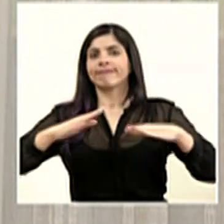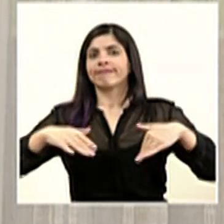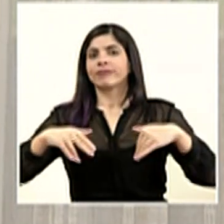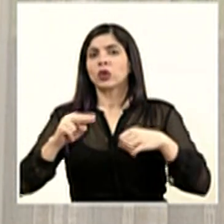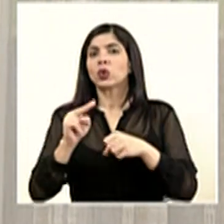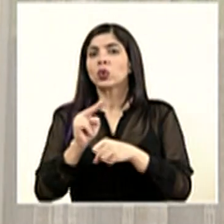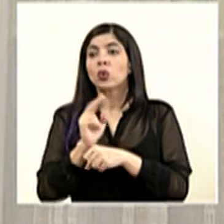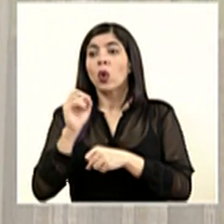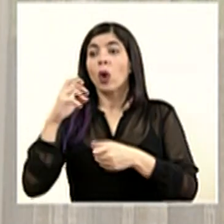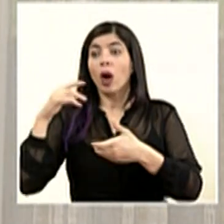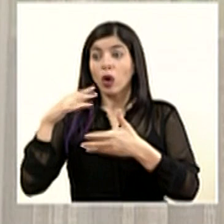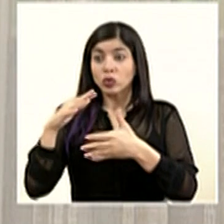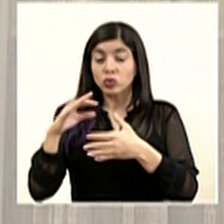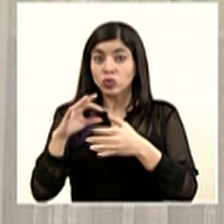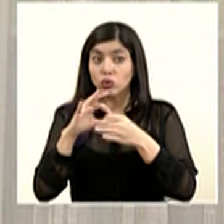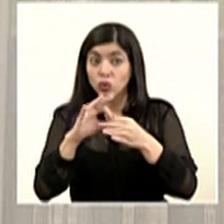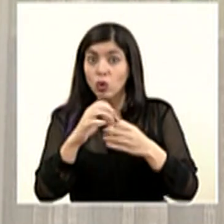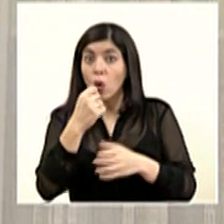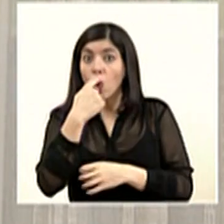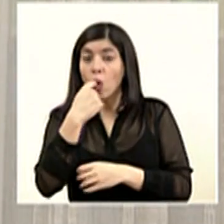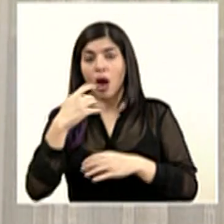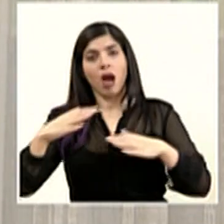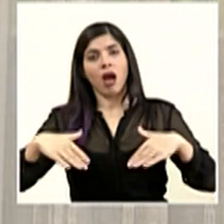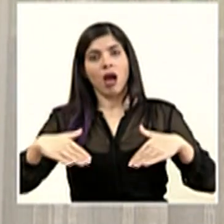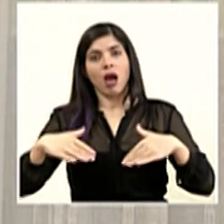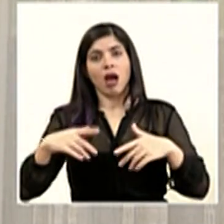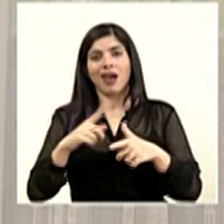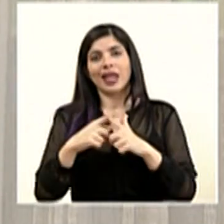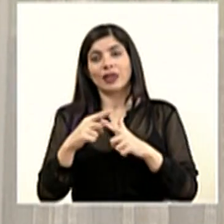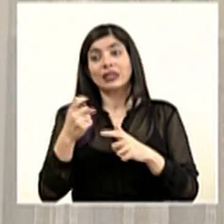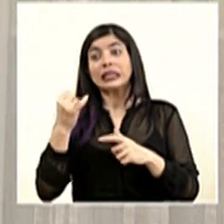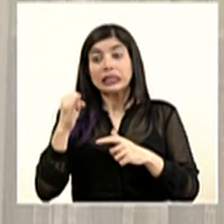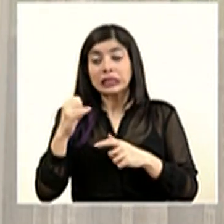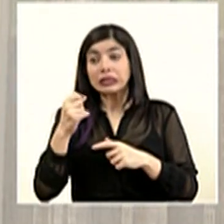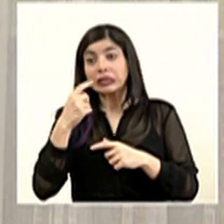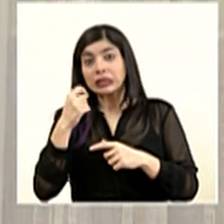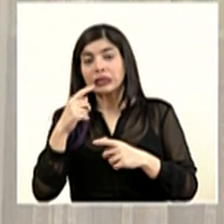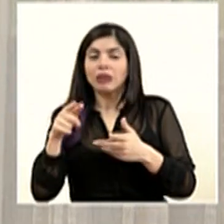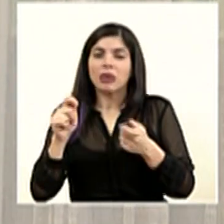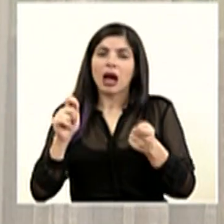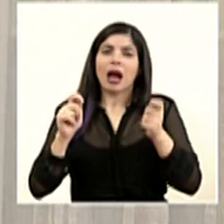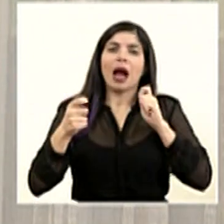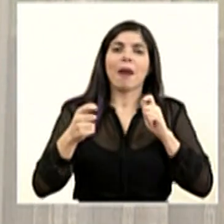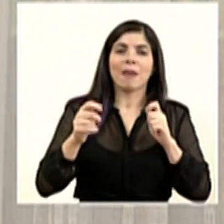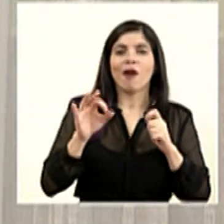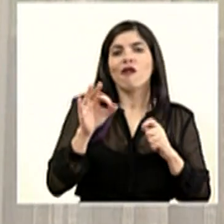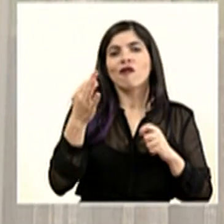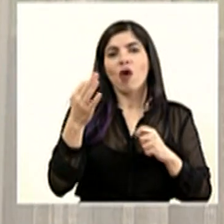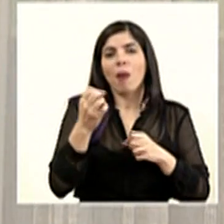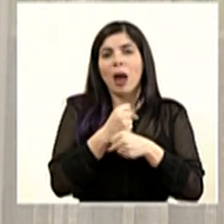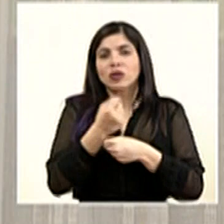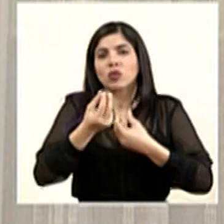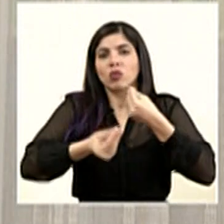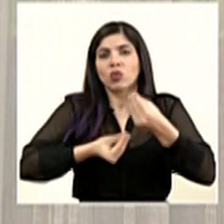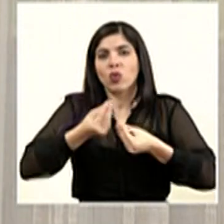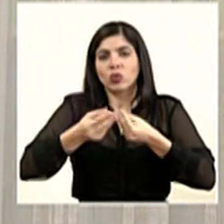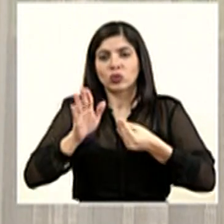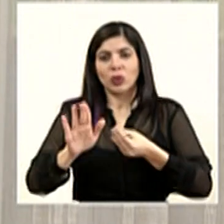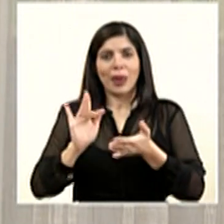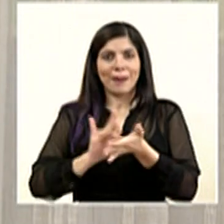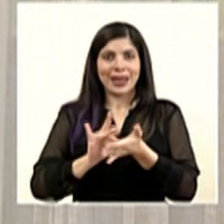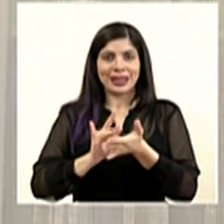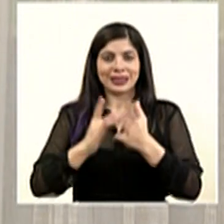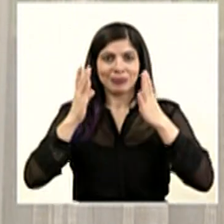o estudios que se remitan al uso oral, que obviamente eso pues cambia la dinámica del medicamento en